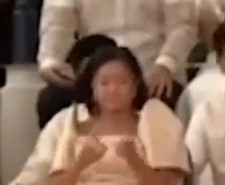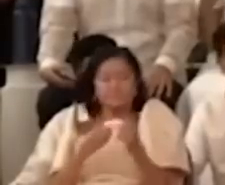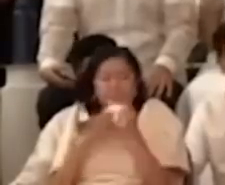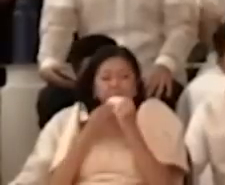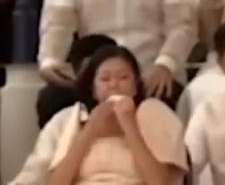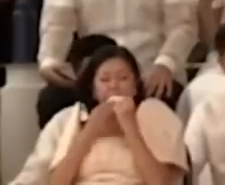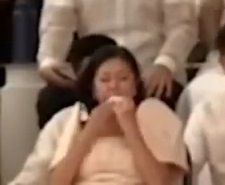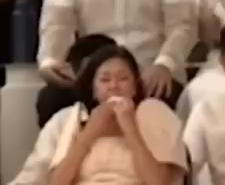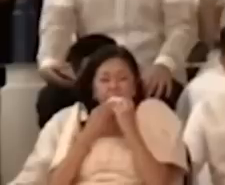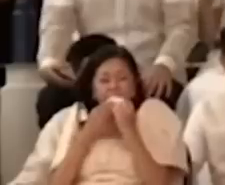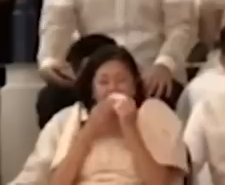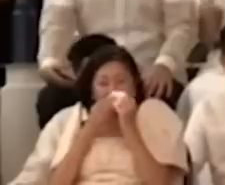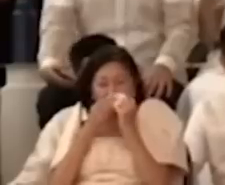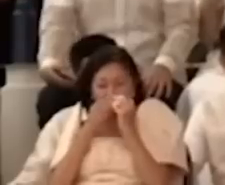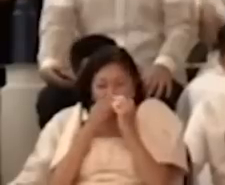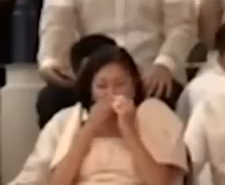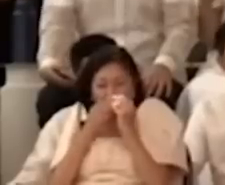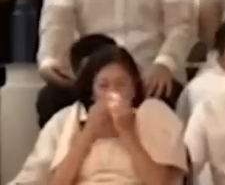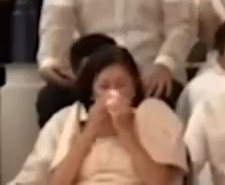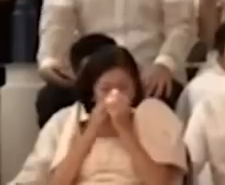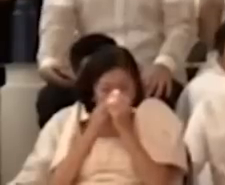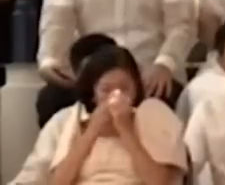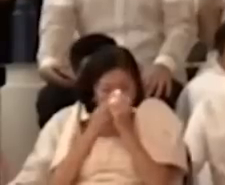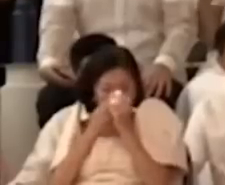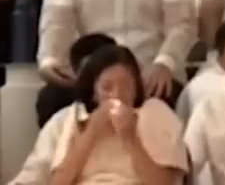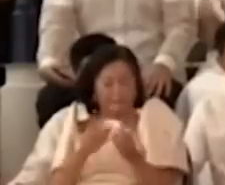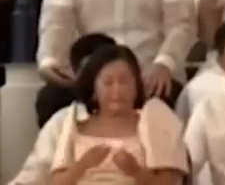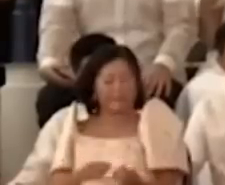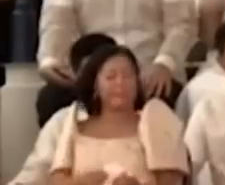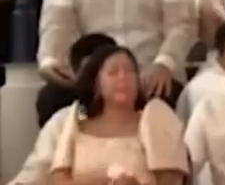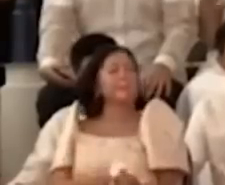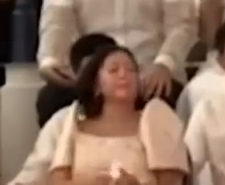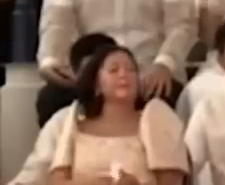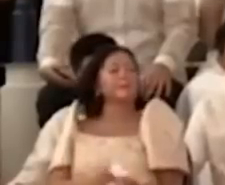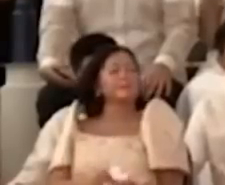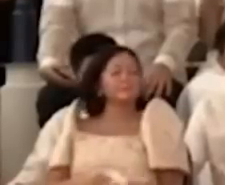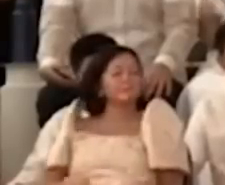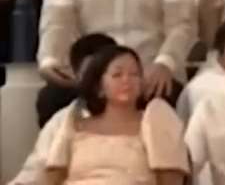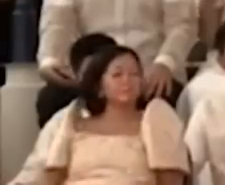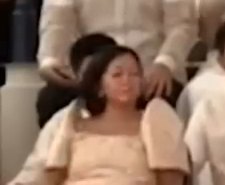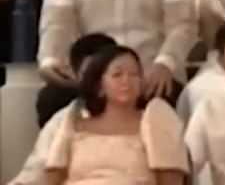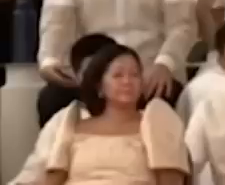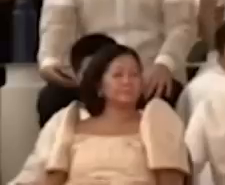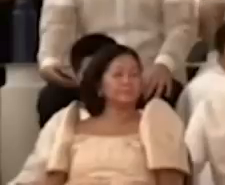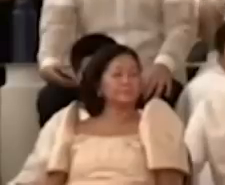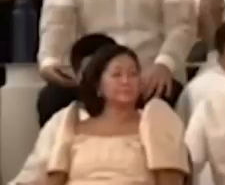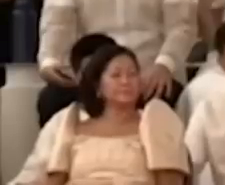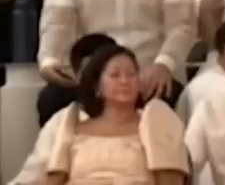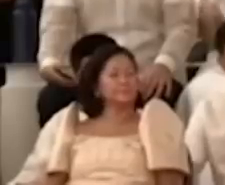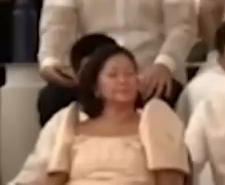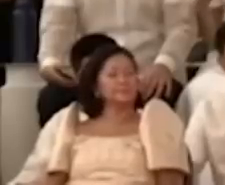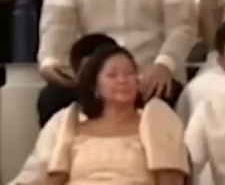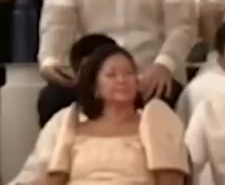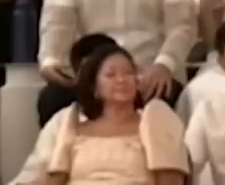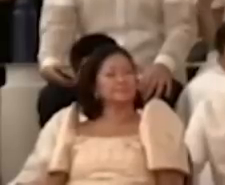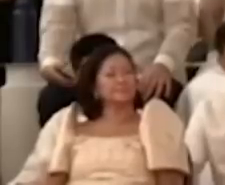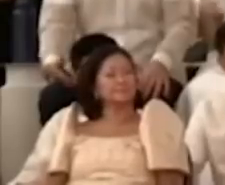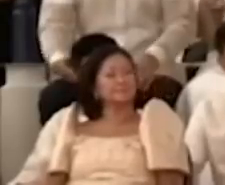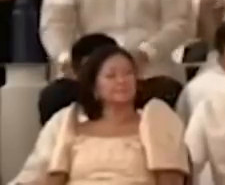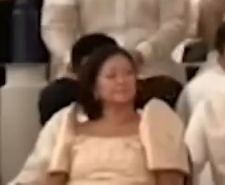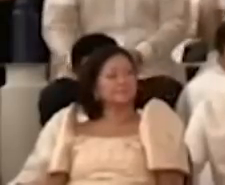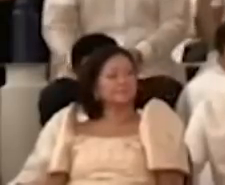En una tierra de personas con el mayor potencial de logro y sin embargo eran pobres. Pero lo logró, a veces con el